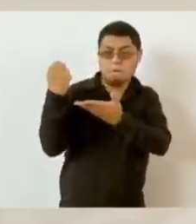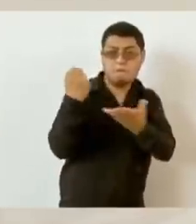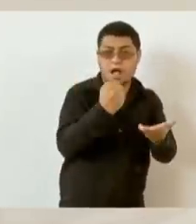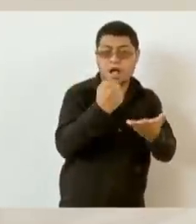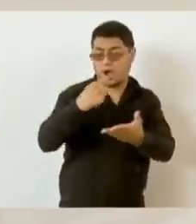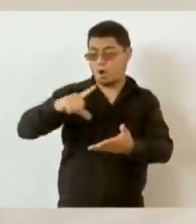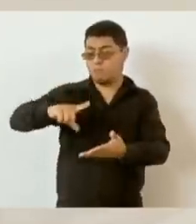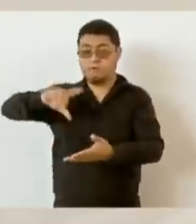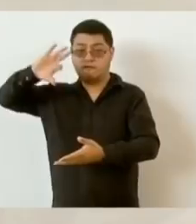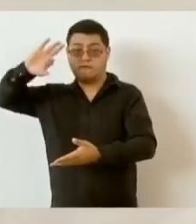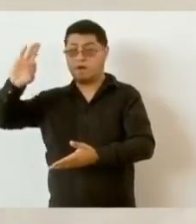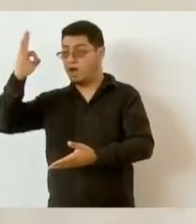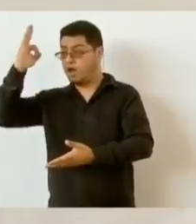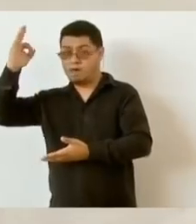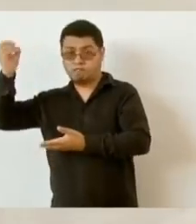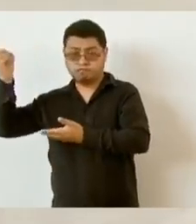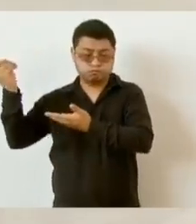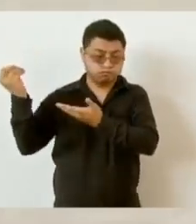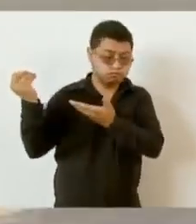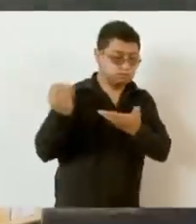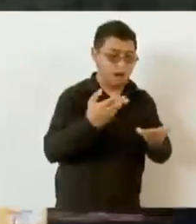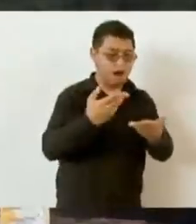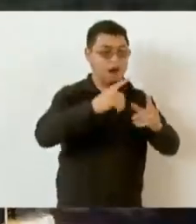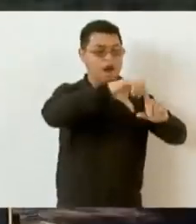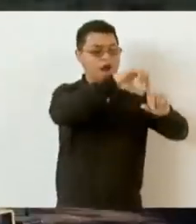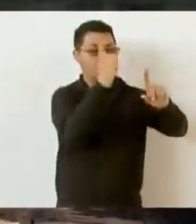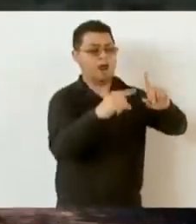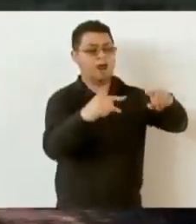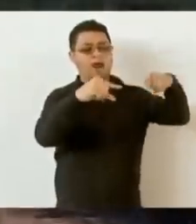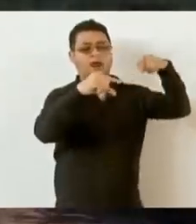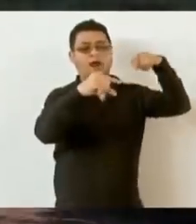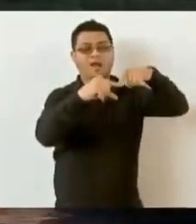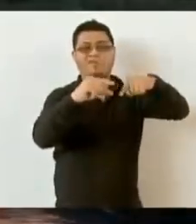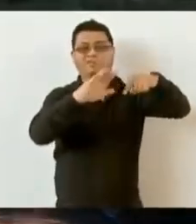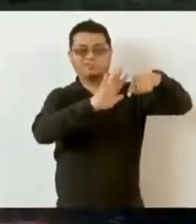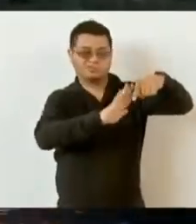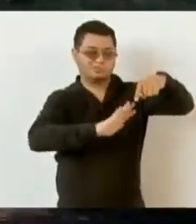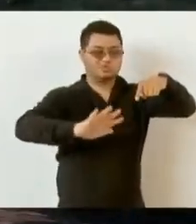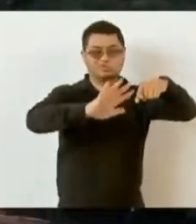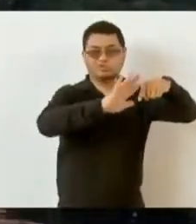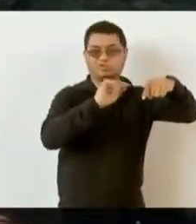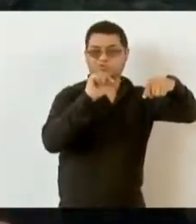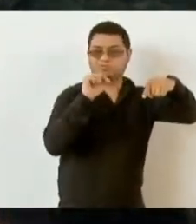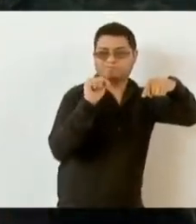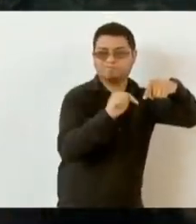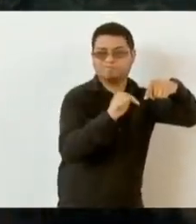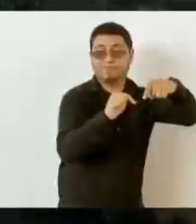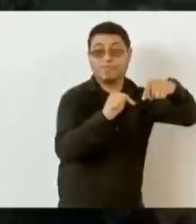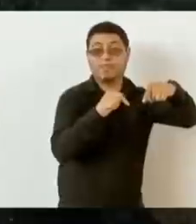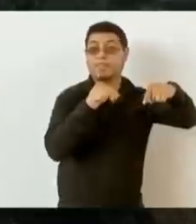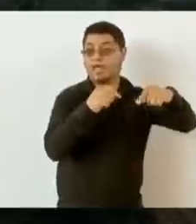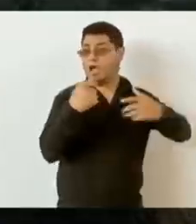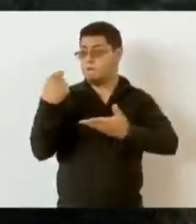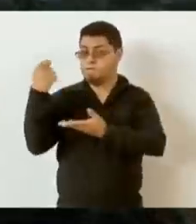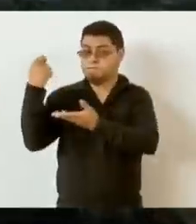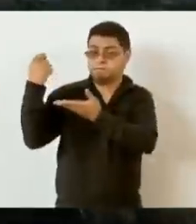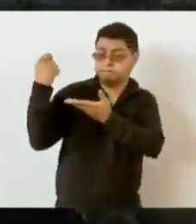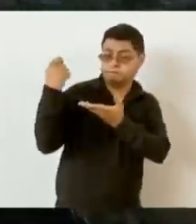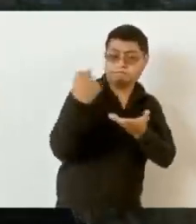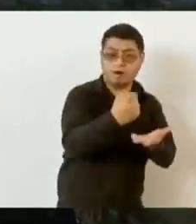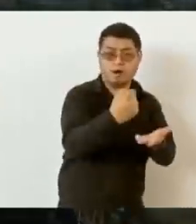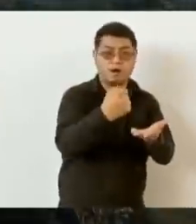importante para el sureste de México. Y es una de las inversiones